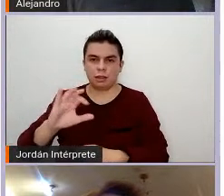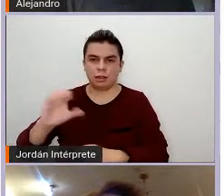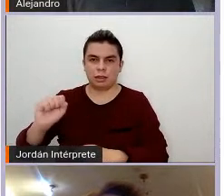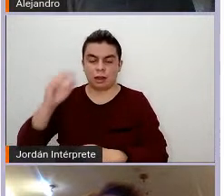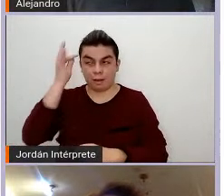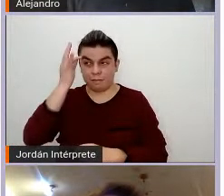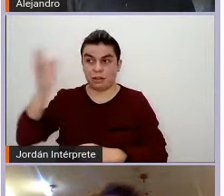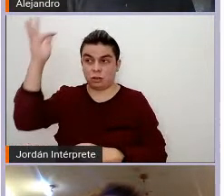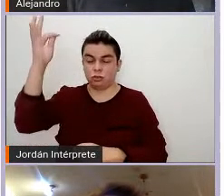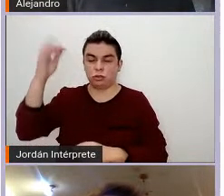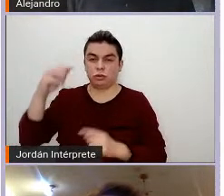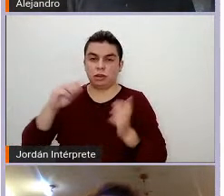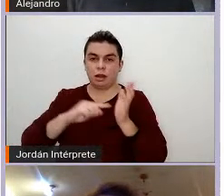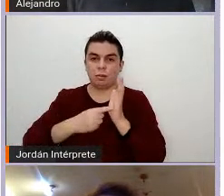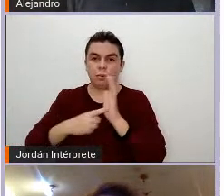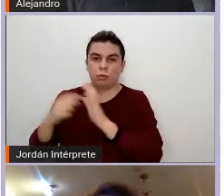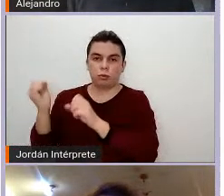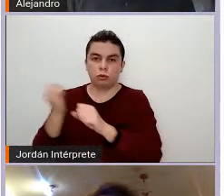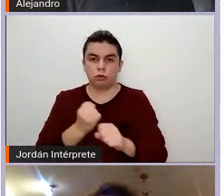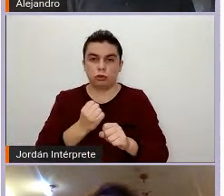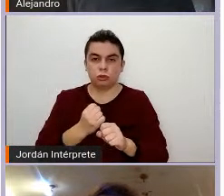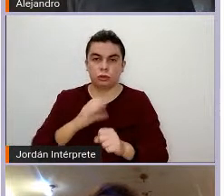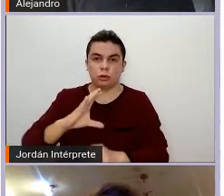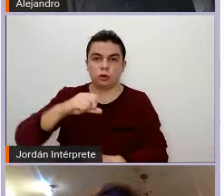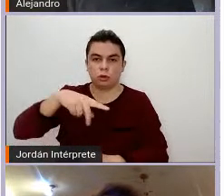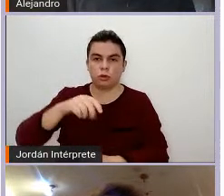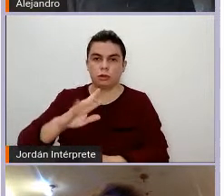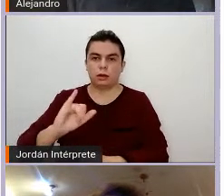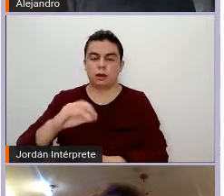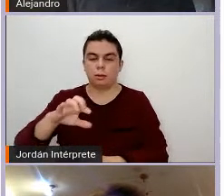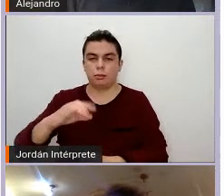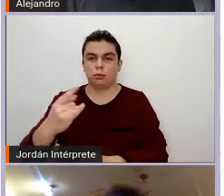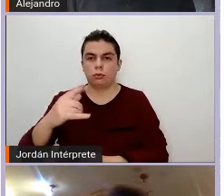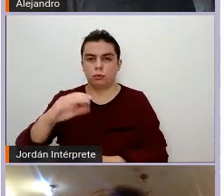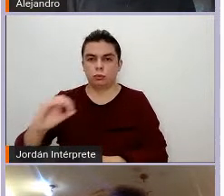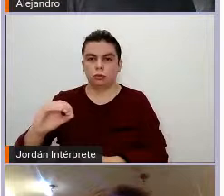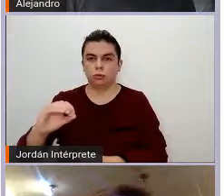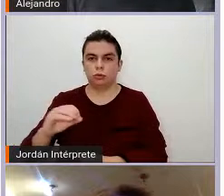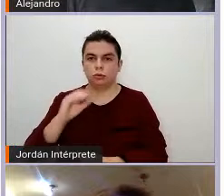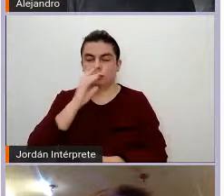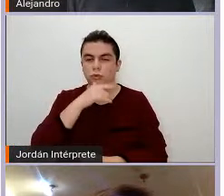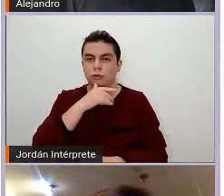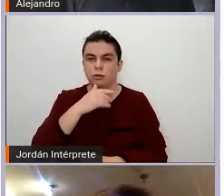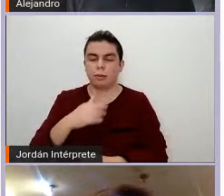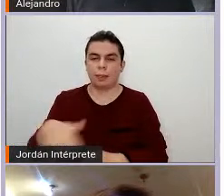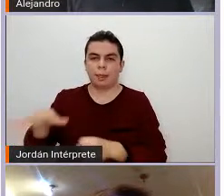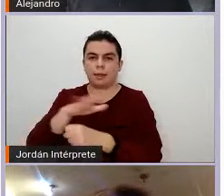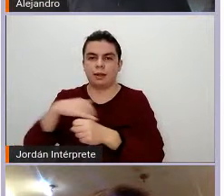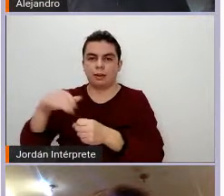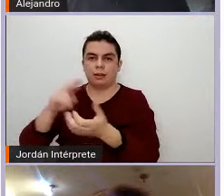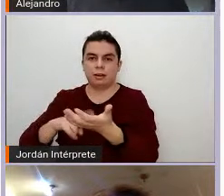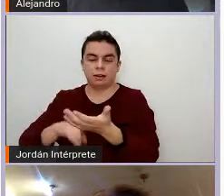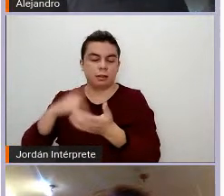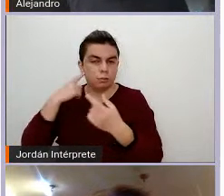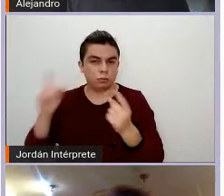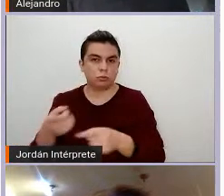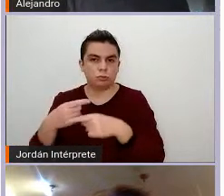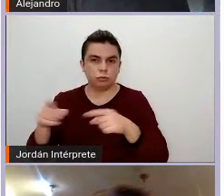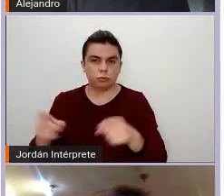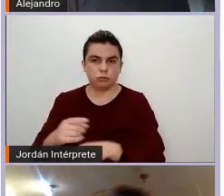en la música no son sino una variedad musical de las relaciones dialógicas en sentido amplio. Cierro